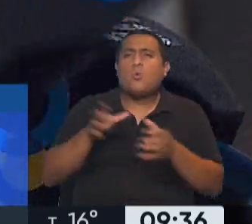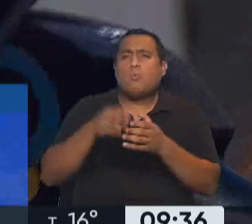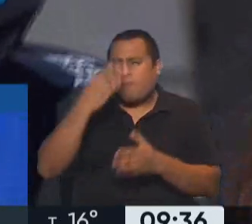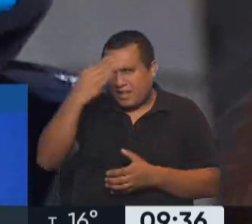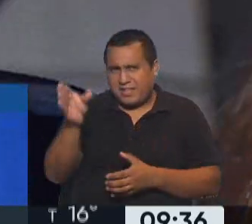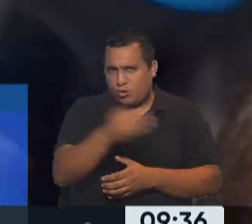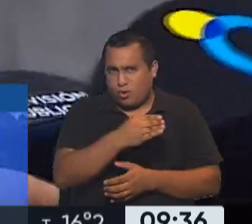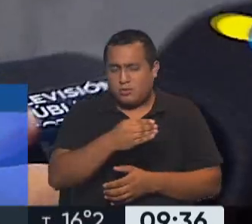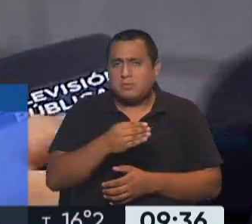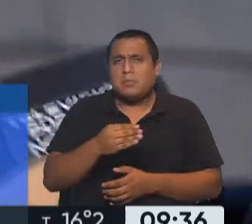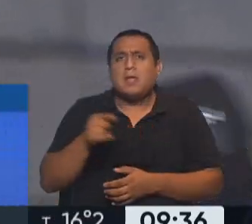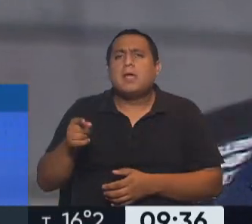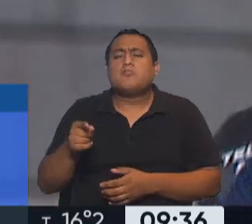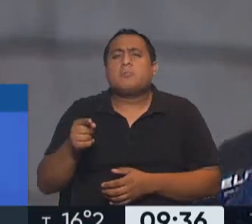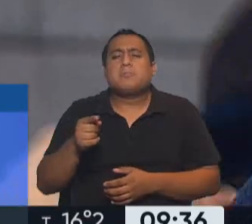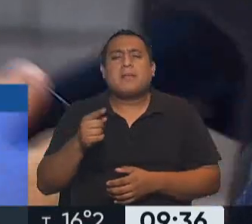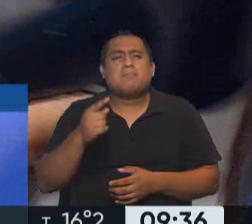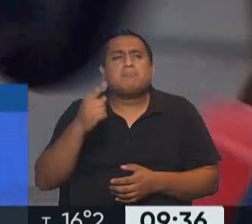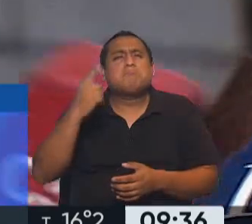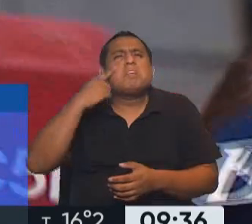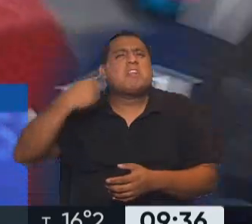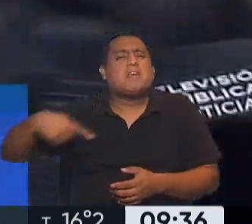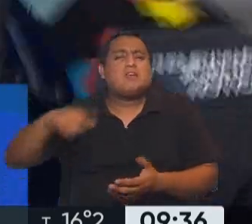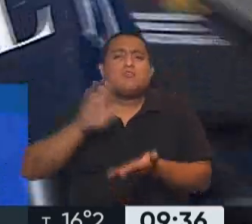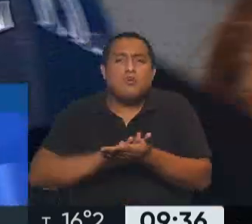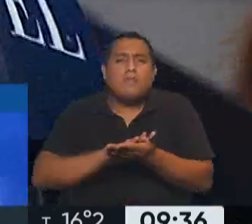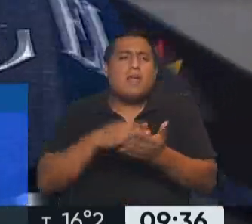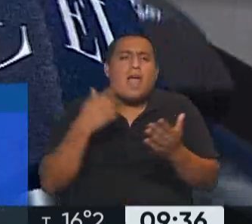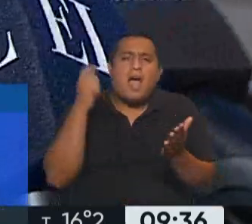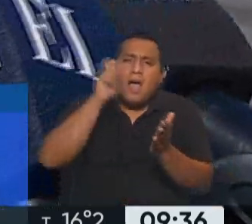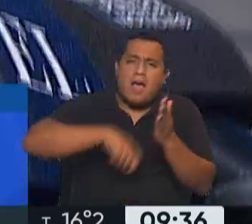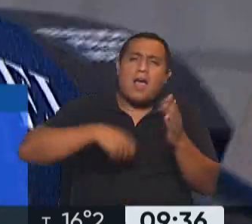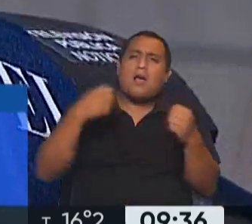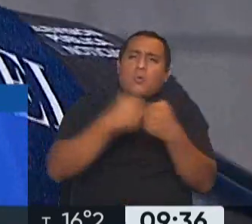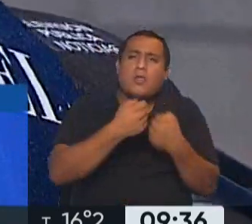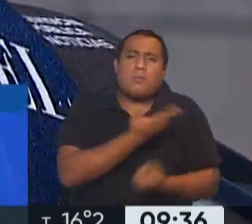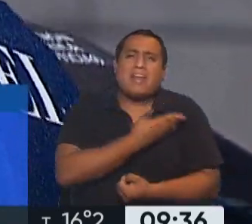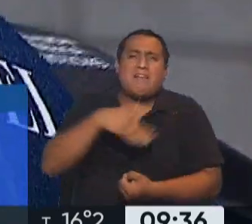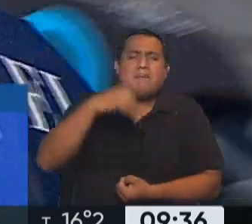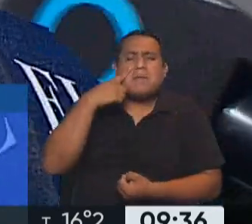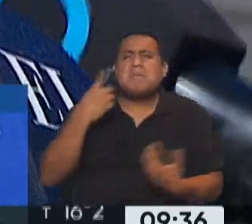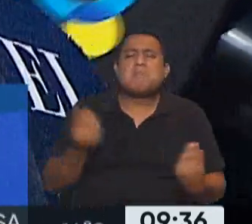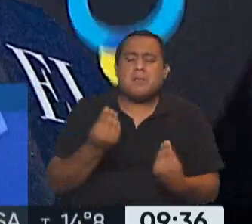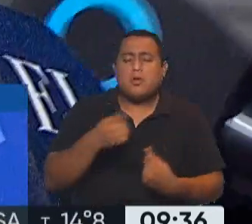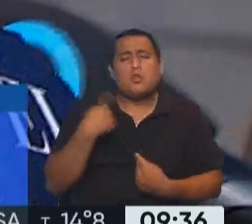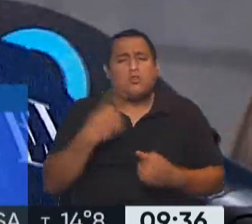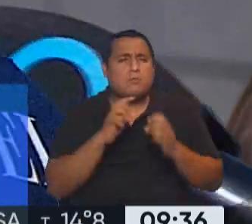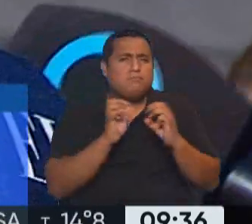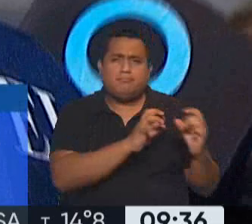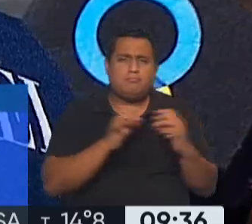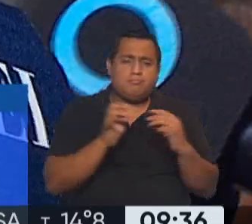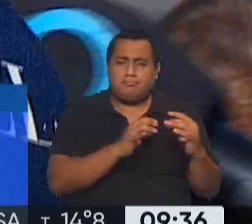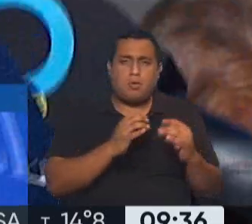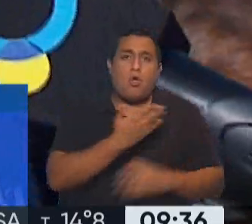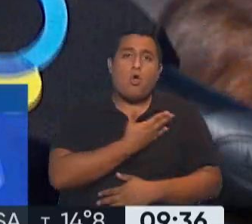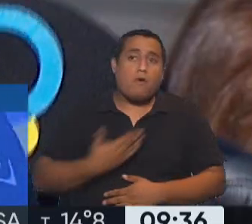respecto a la propuesta de acuerdo con el Fondo Monetario Internacional? ¿Cree usted? Mire, nosotros estamos debatiendo y discutiendo, nuestro gobierno está